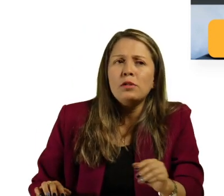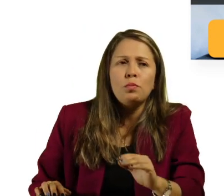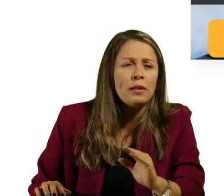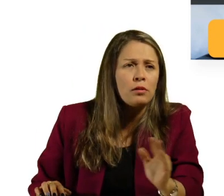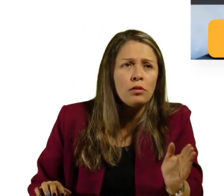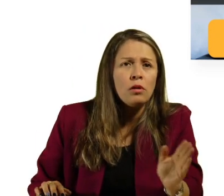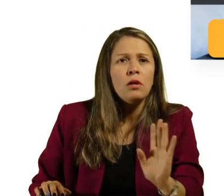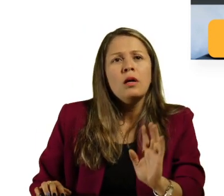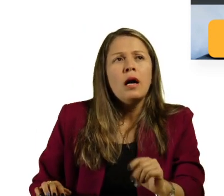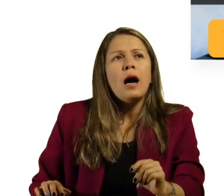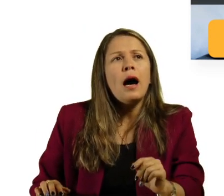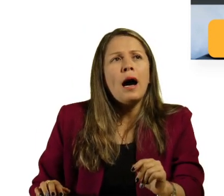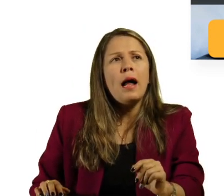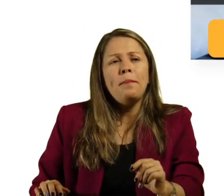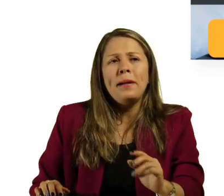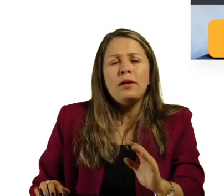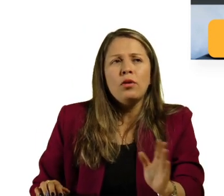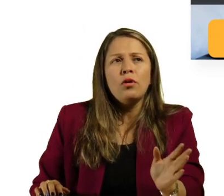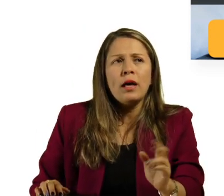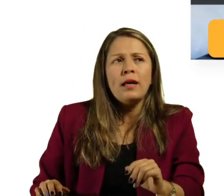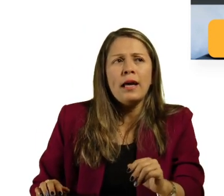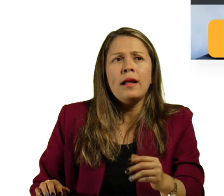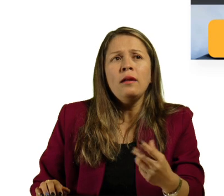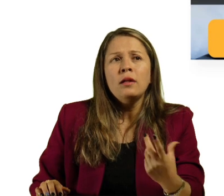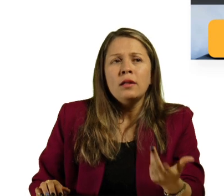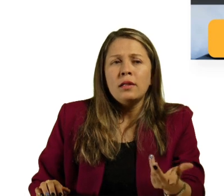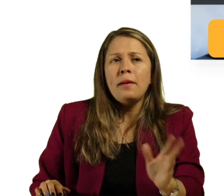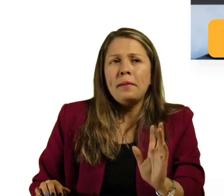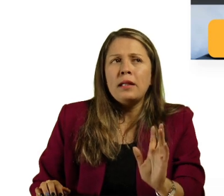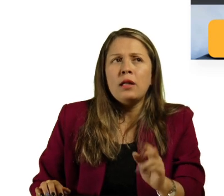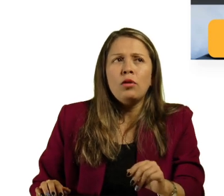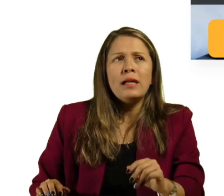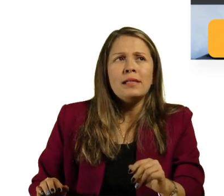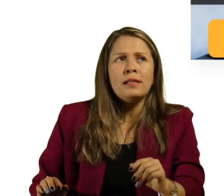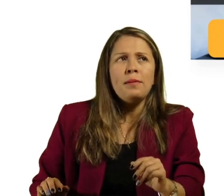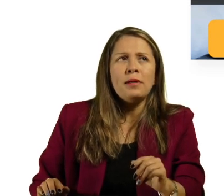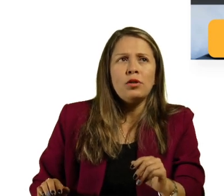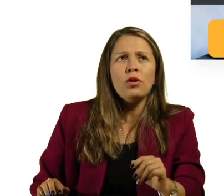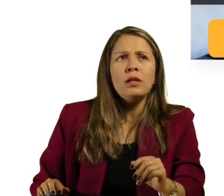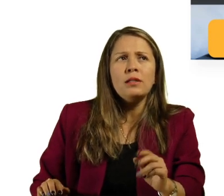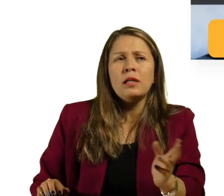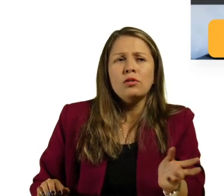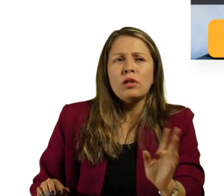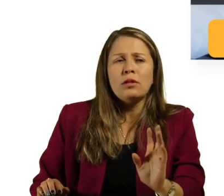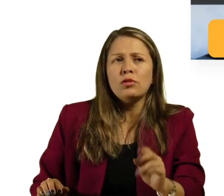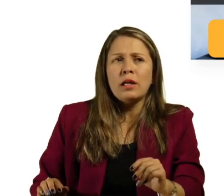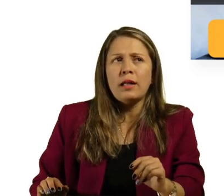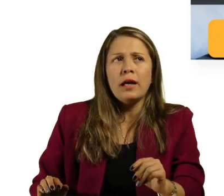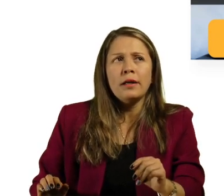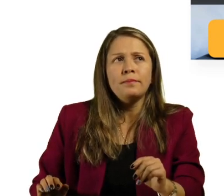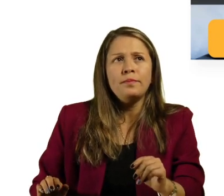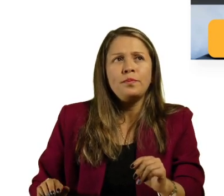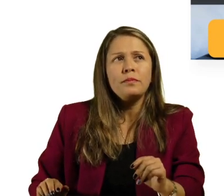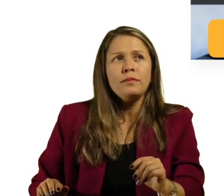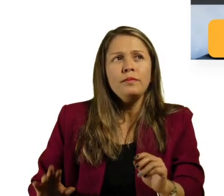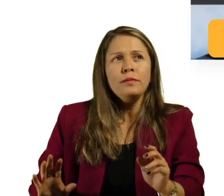hacer presupuestos al periodo que quiera, dependiendo las estimaciones y los datos que